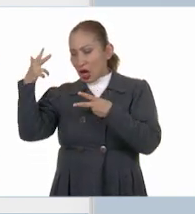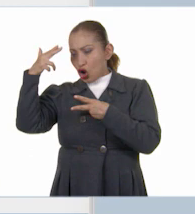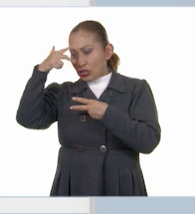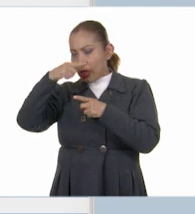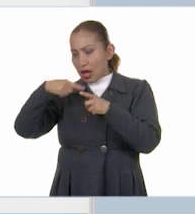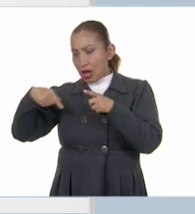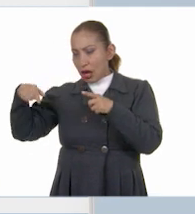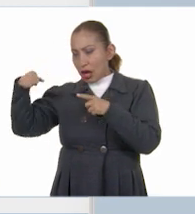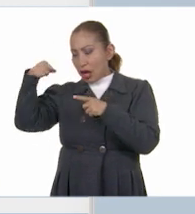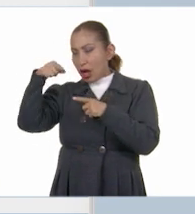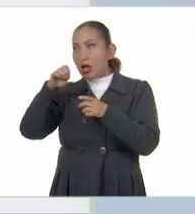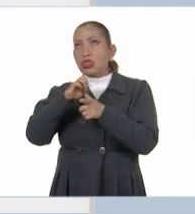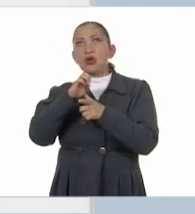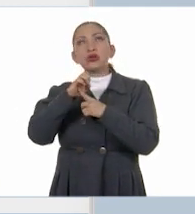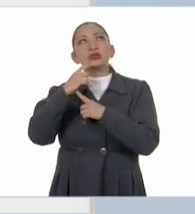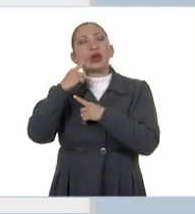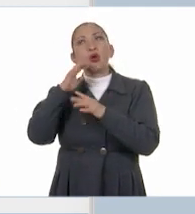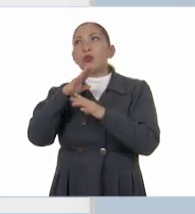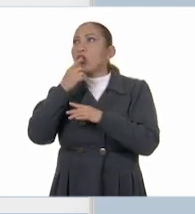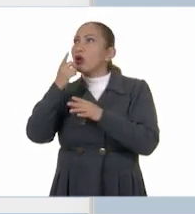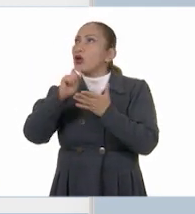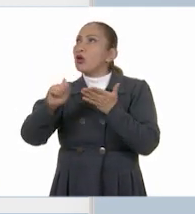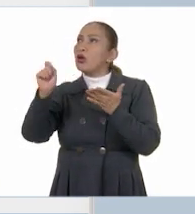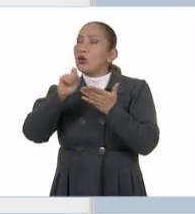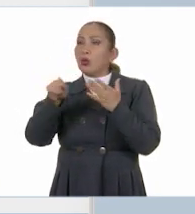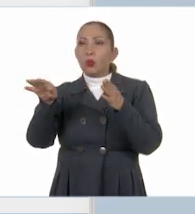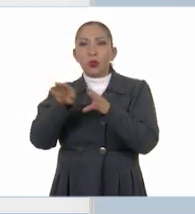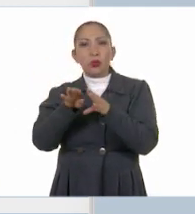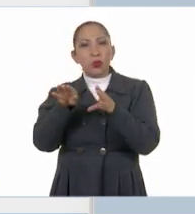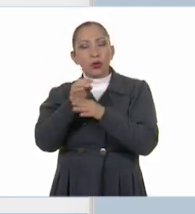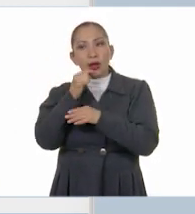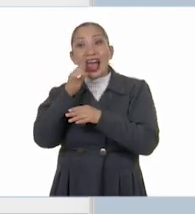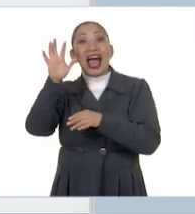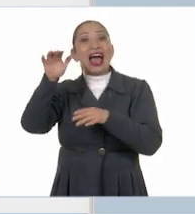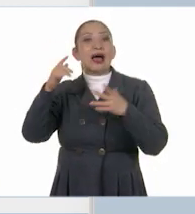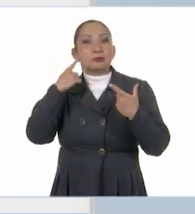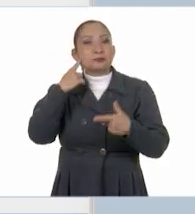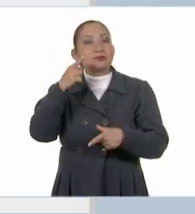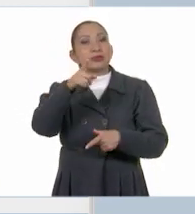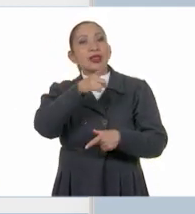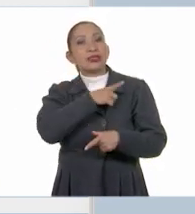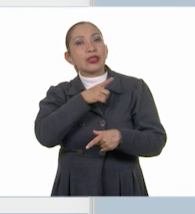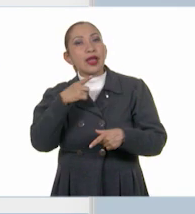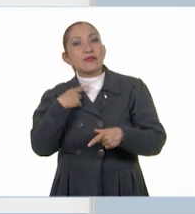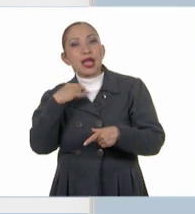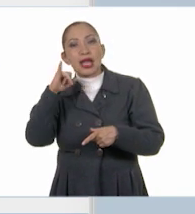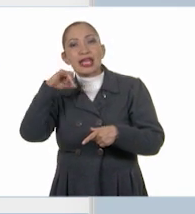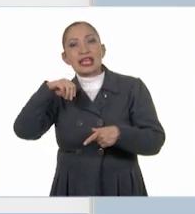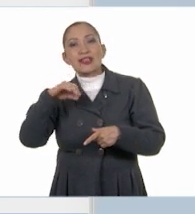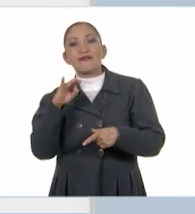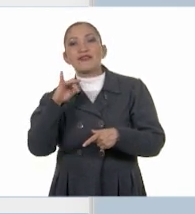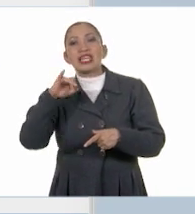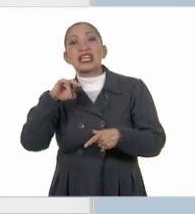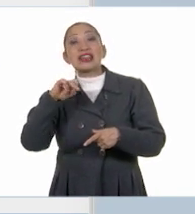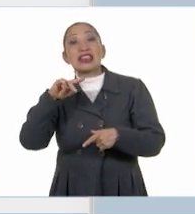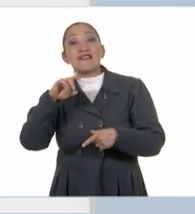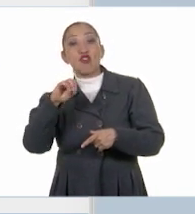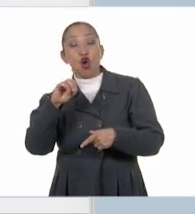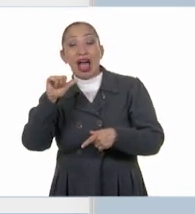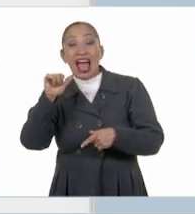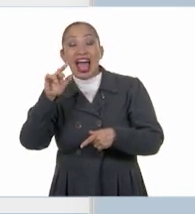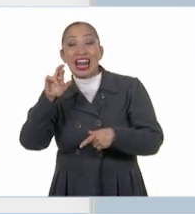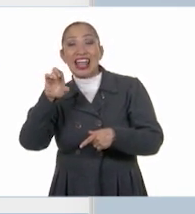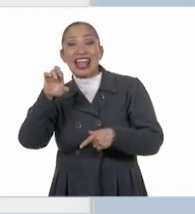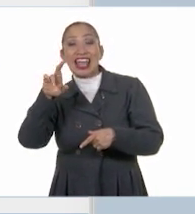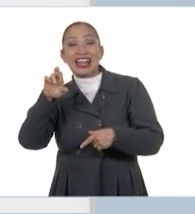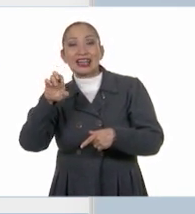los círculos. Entonces, ¿cómo lo escribiría? ¡Ah! tiene que ser en infinitivo, ¿verdad? Ajá. Uh-huh.